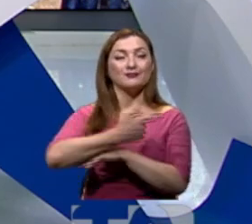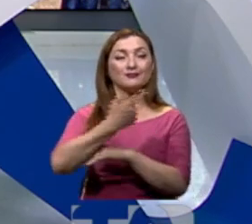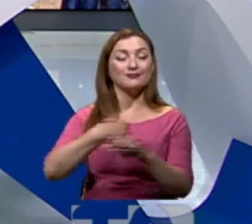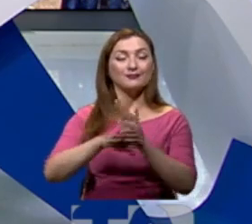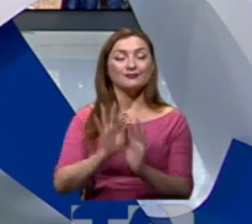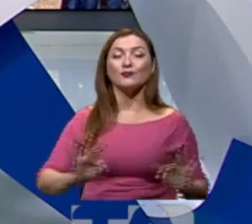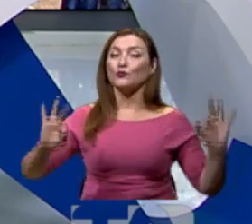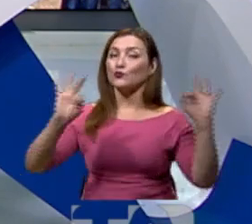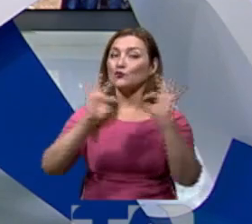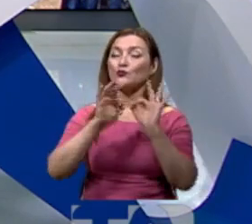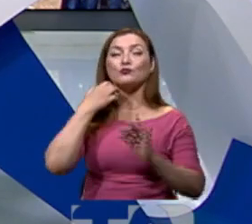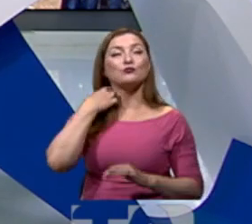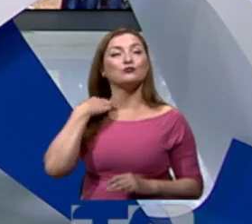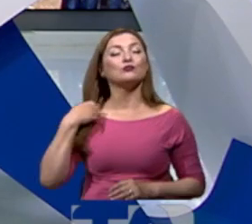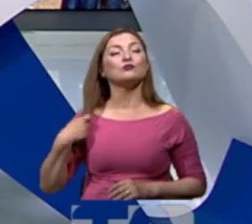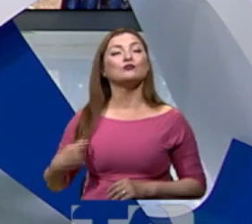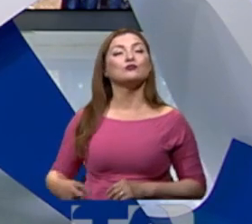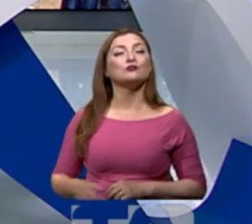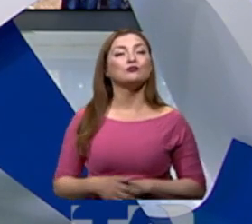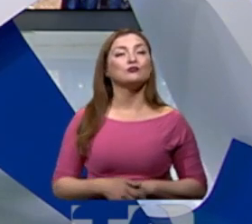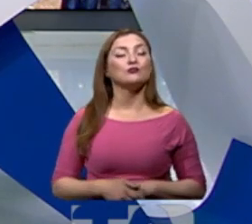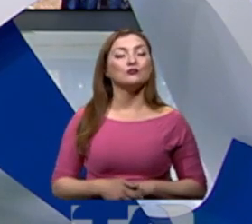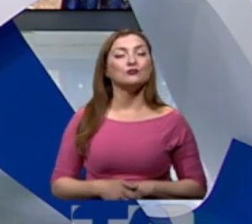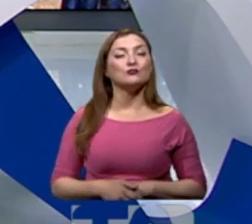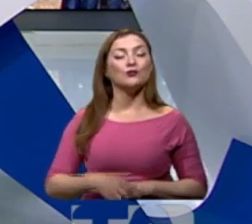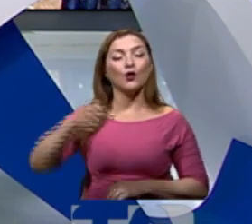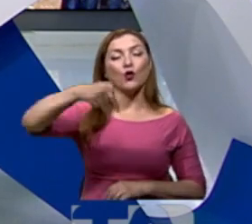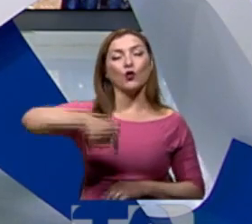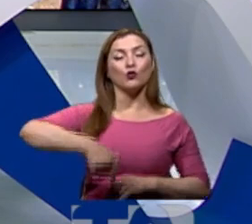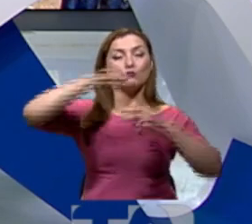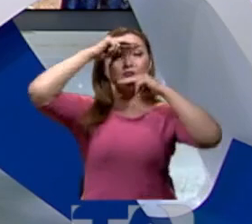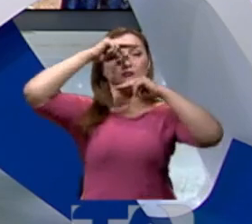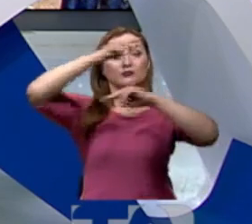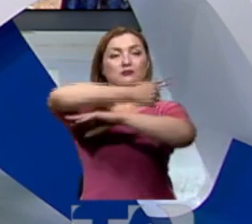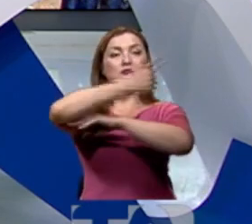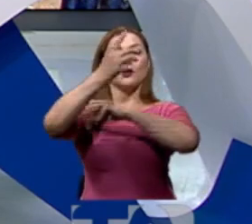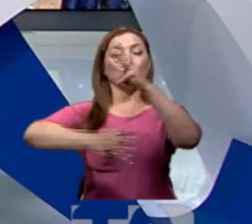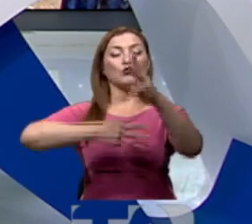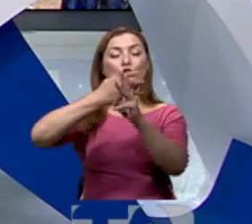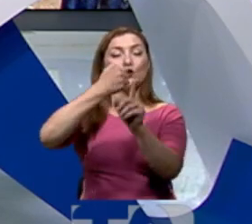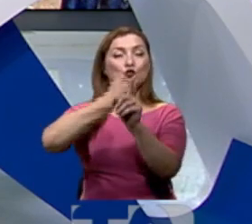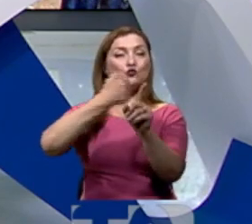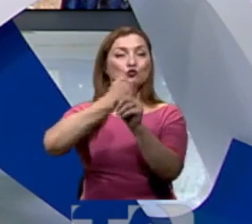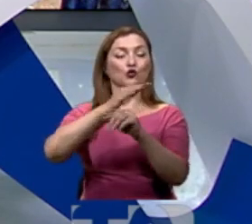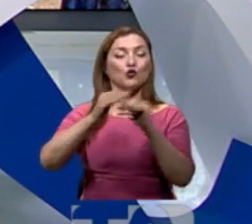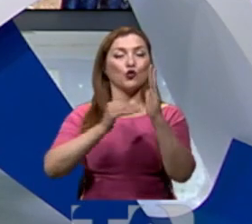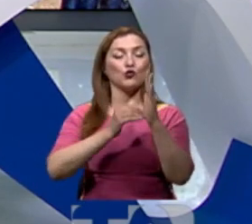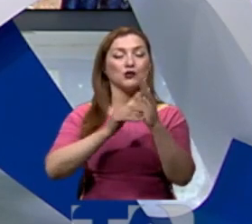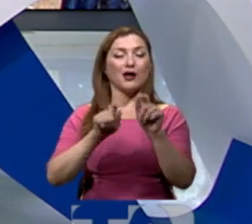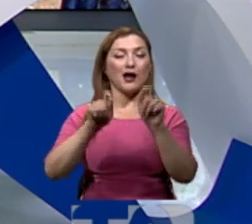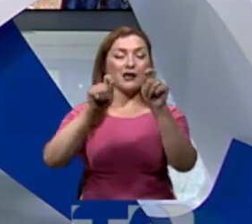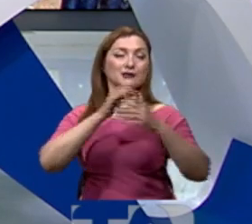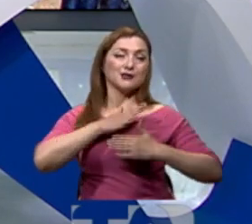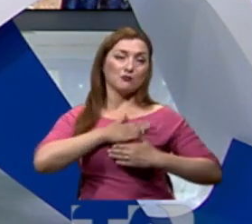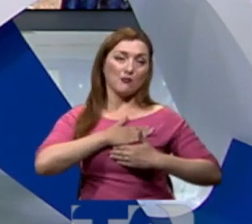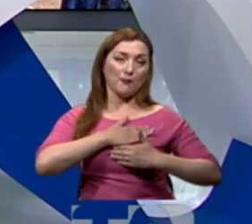muy importante. Así es, importantísimo. Adelantando también, hoy se conmemora el Día Mundial de Lucha contra el Cáncer de Mama,